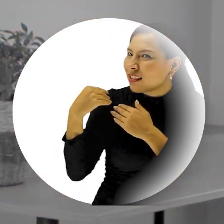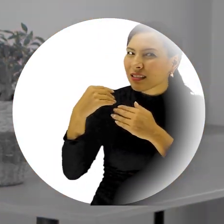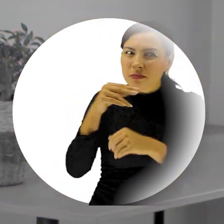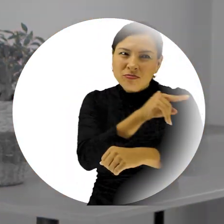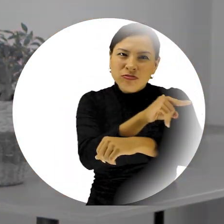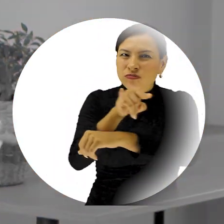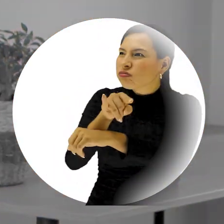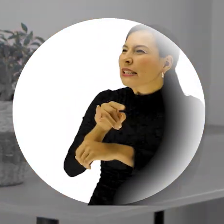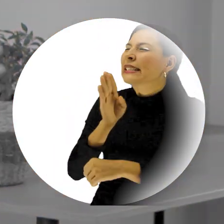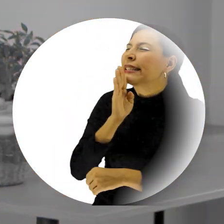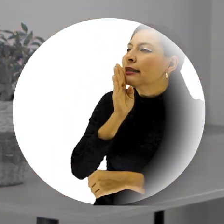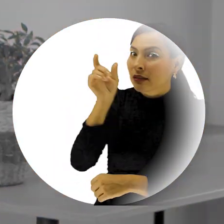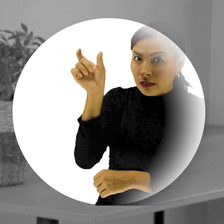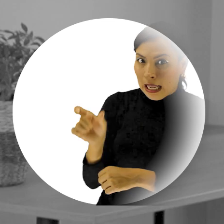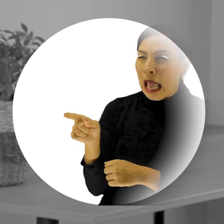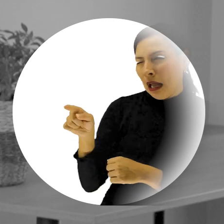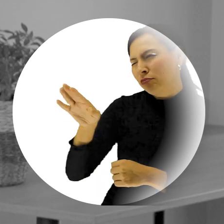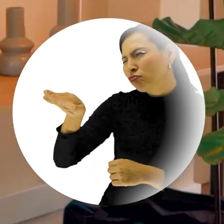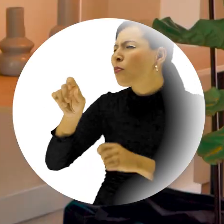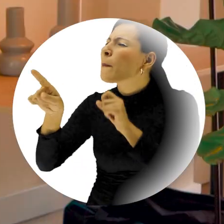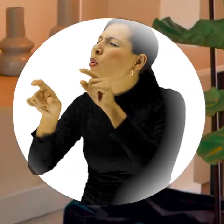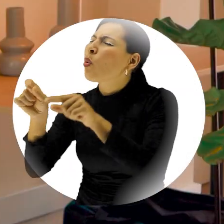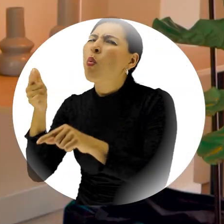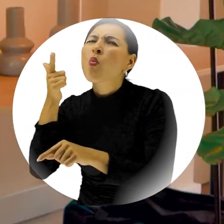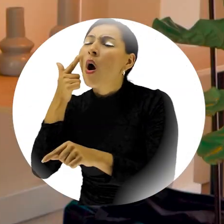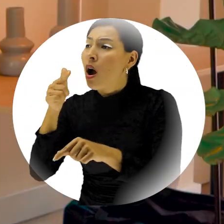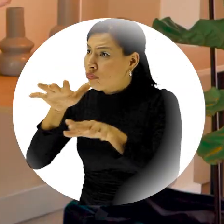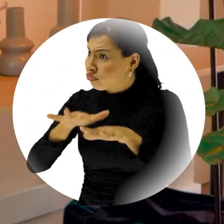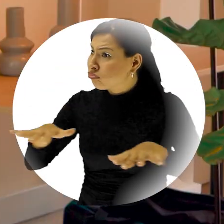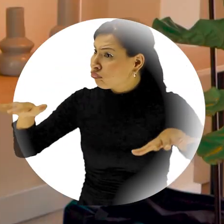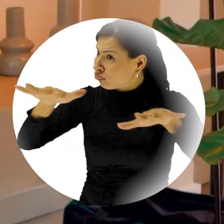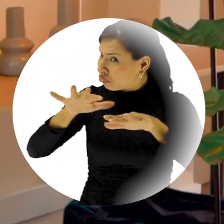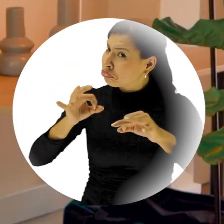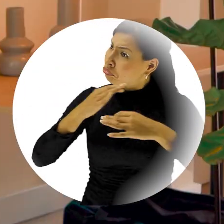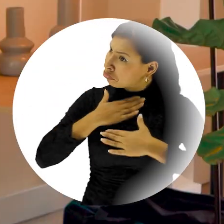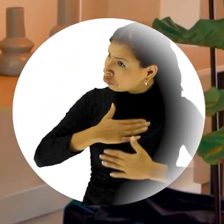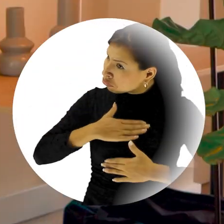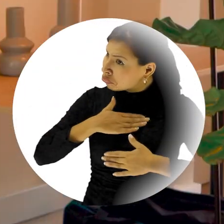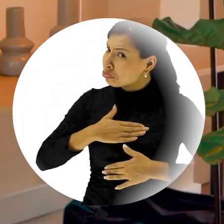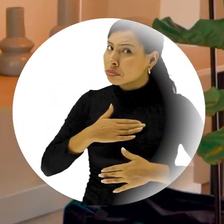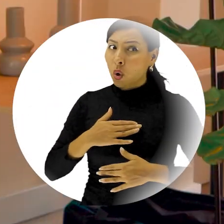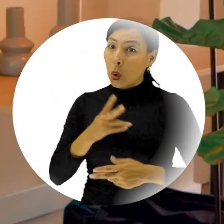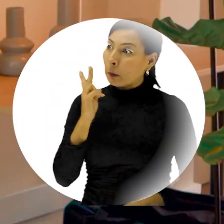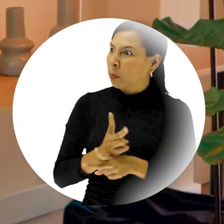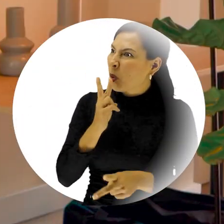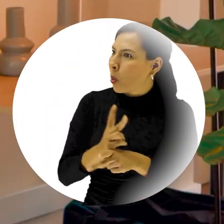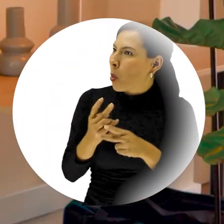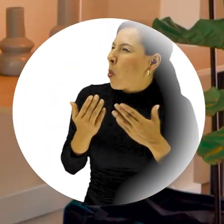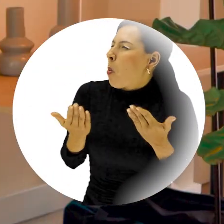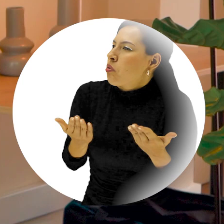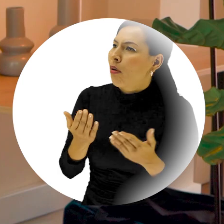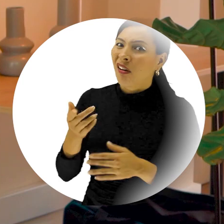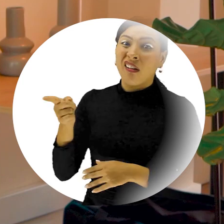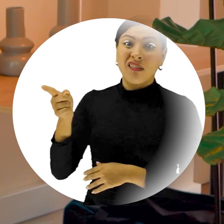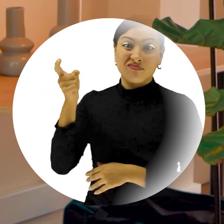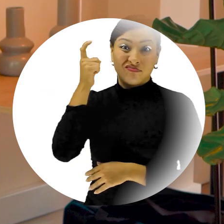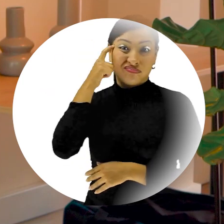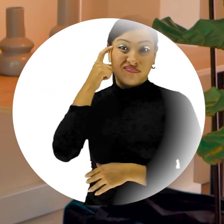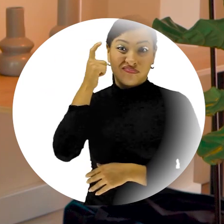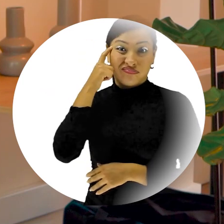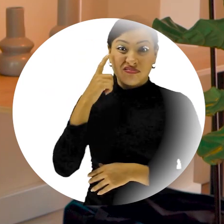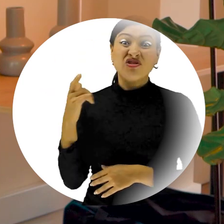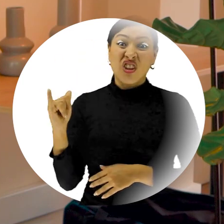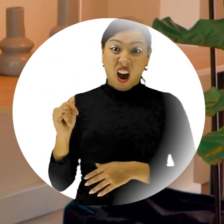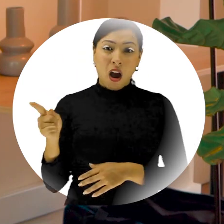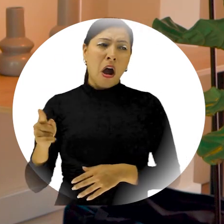¿Está segura? ¿Usted cómo ve como a los vecinos? Y estas personas son las más sabias del mundo porque se conocen absolutamente todo. No, eso